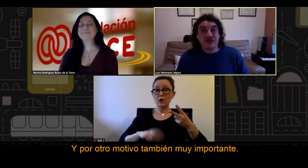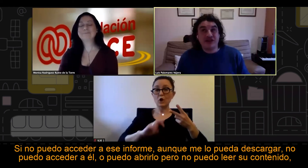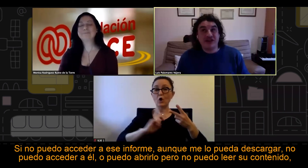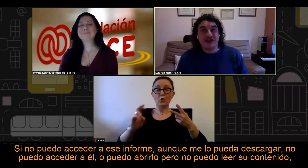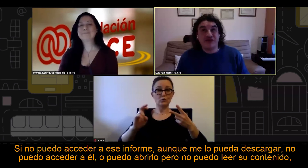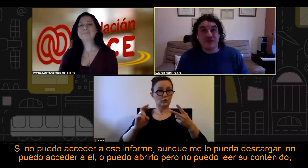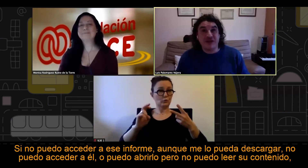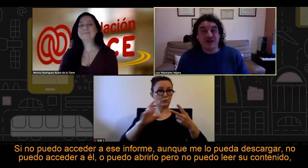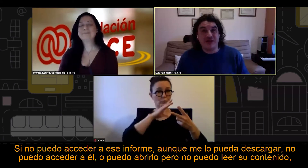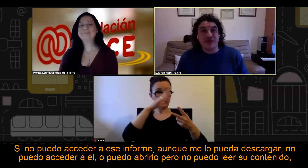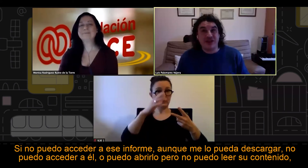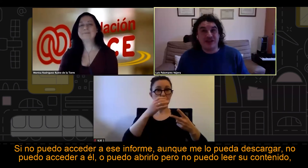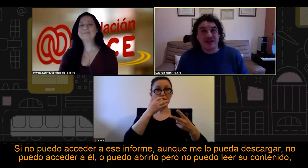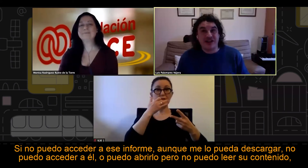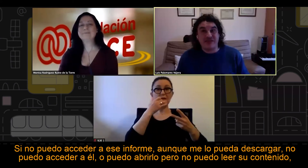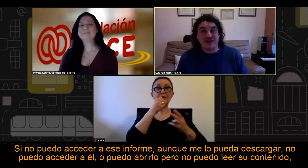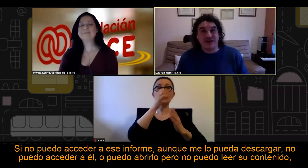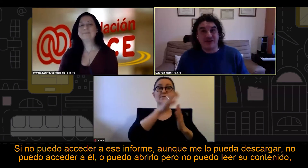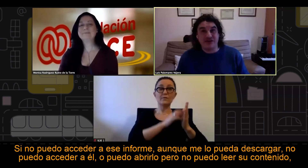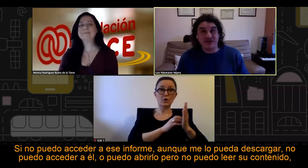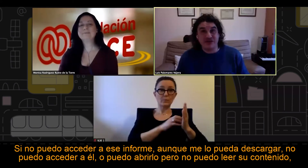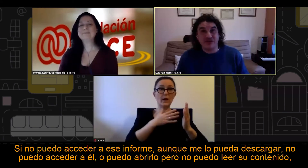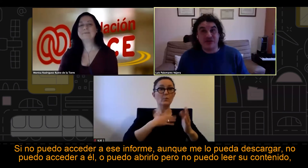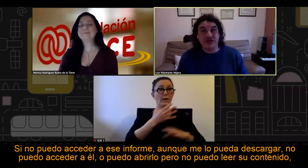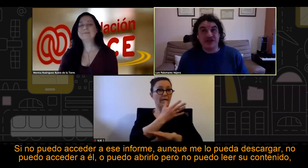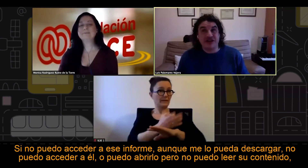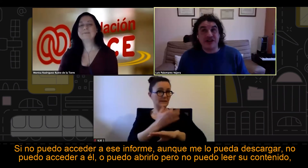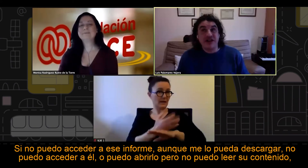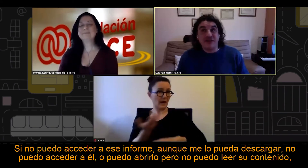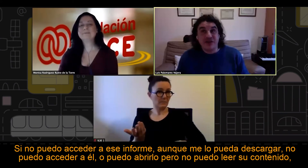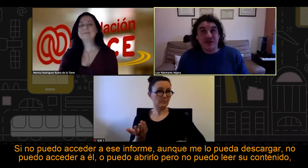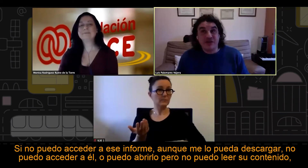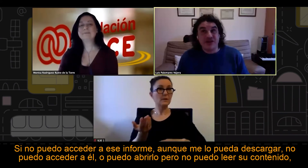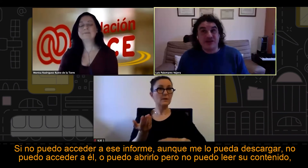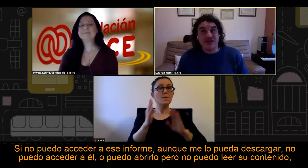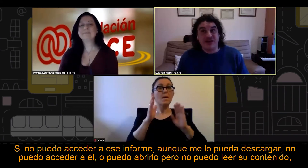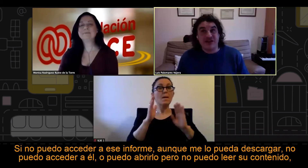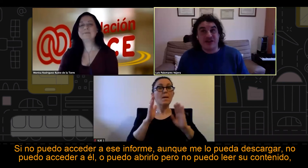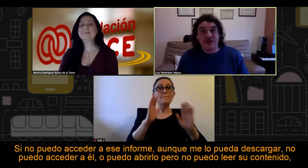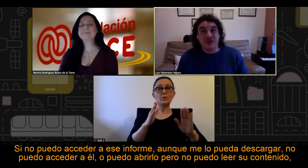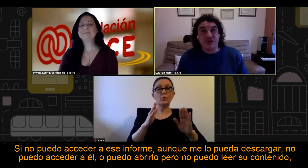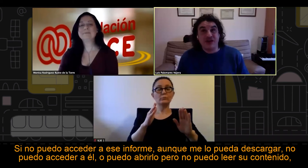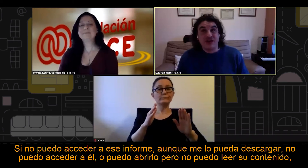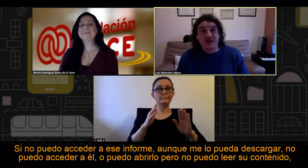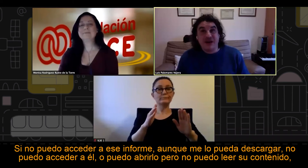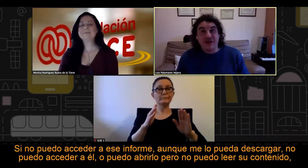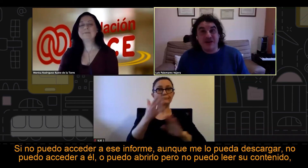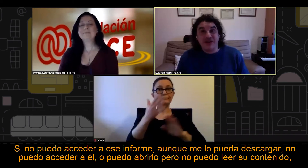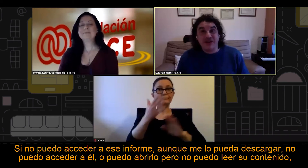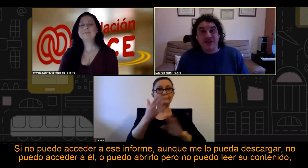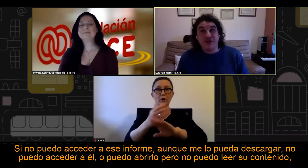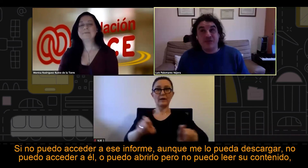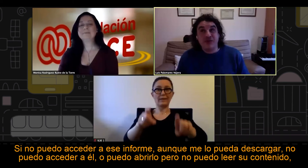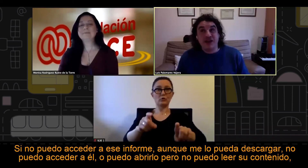puedo acceder a ese informe, aunque me lo pueda descargar, imaginaros, ¿no? Yo me lo puedo descargar, pero no puedo acceder a él. O puedo abrirlo, pero